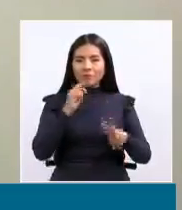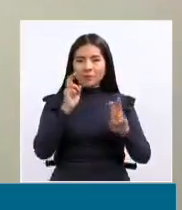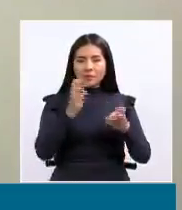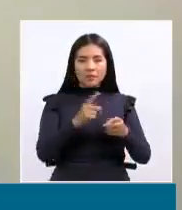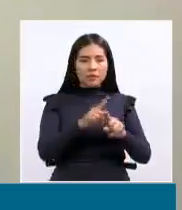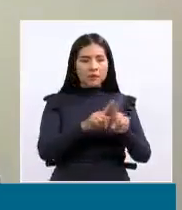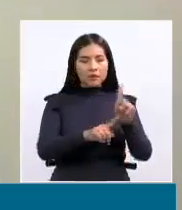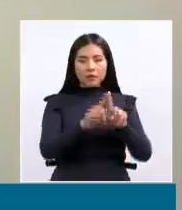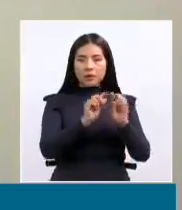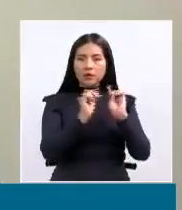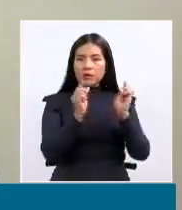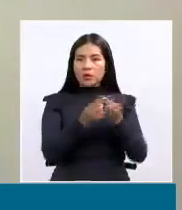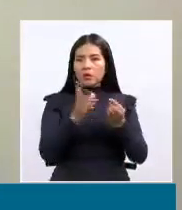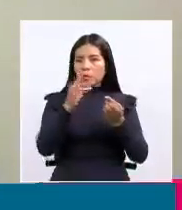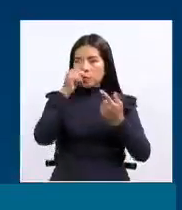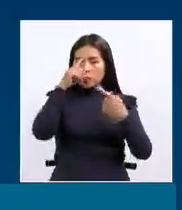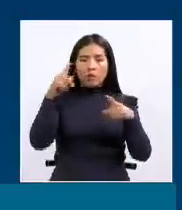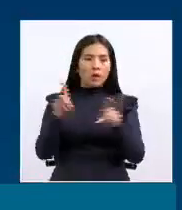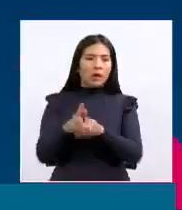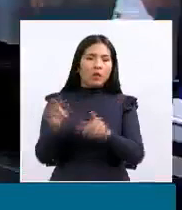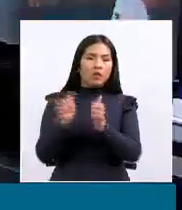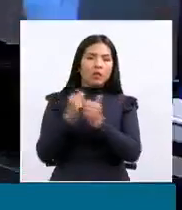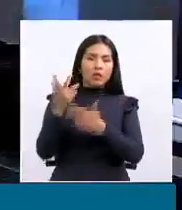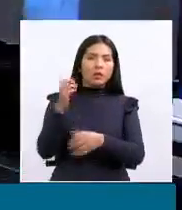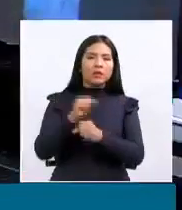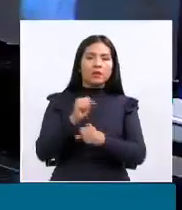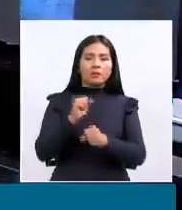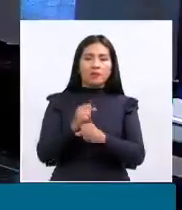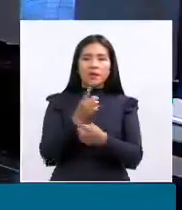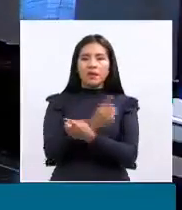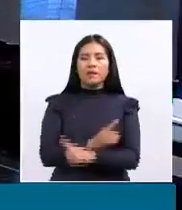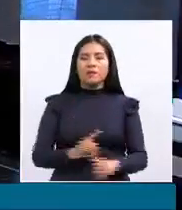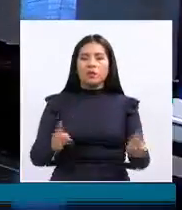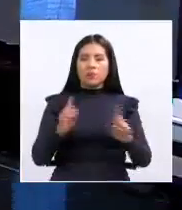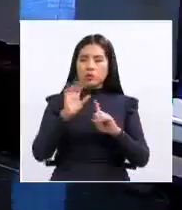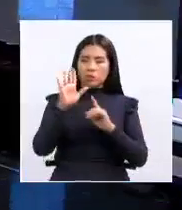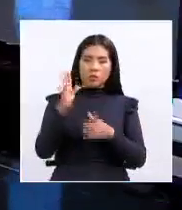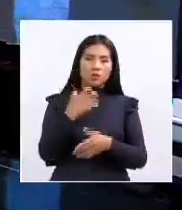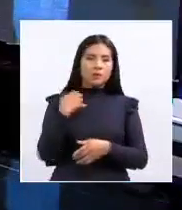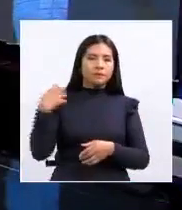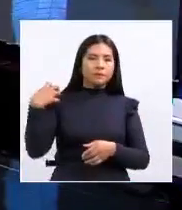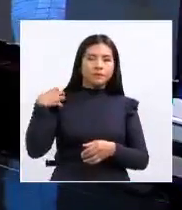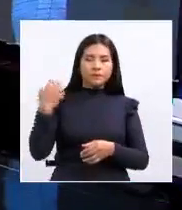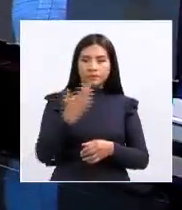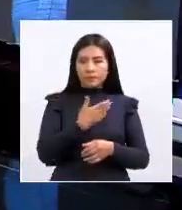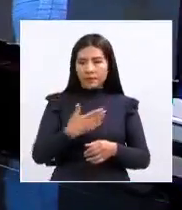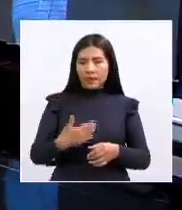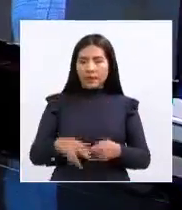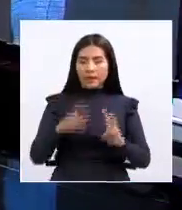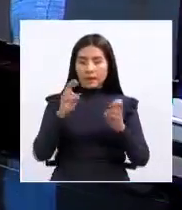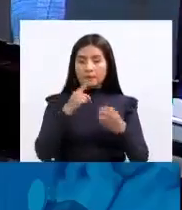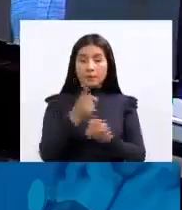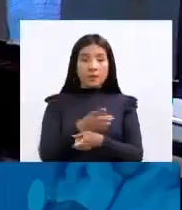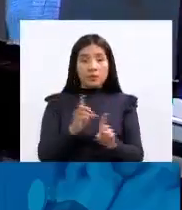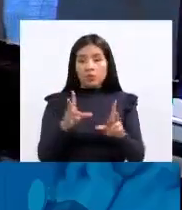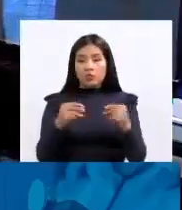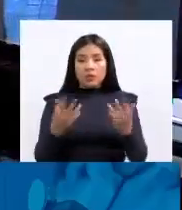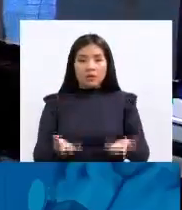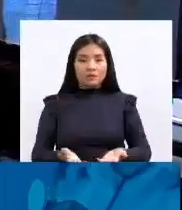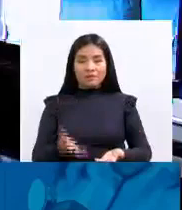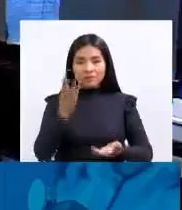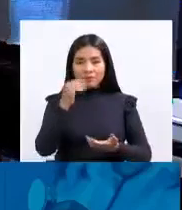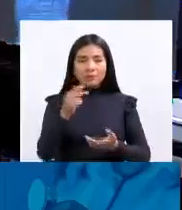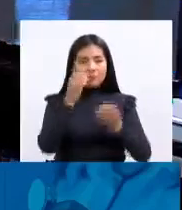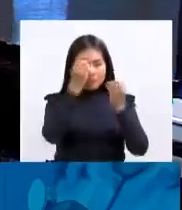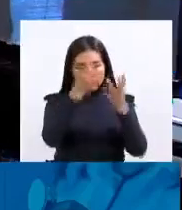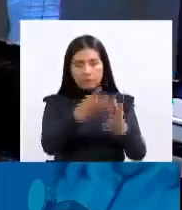con una determinada forma de concebir la democracia, el Estado y la política. No tiene nada de democrático, por supuesto, porque no apela